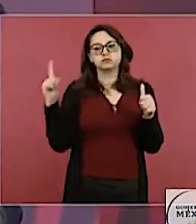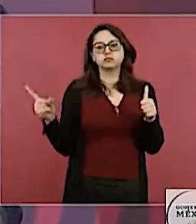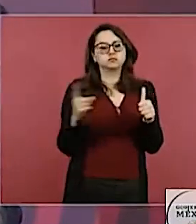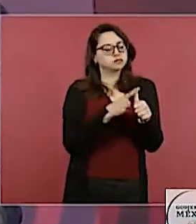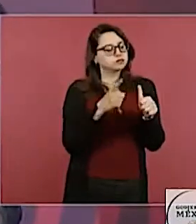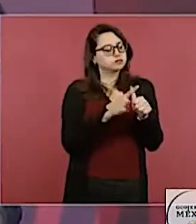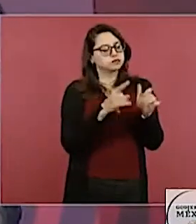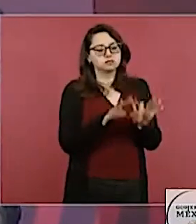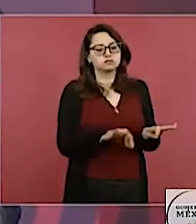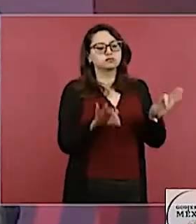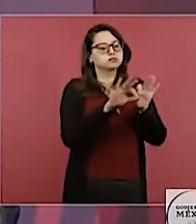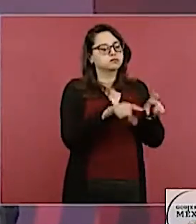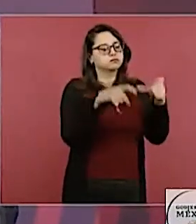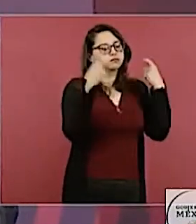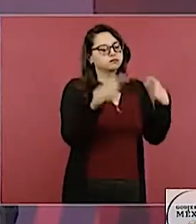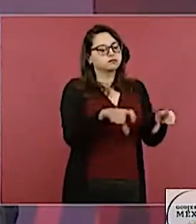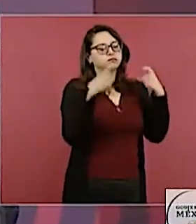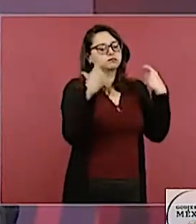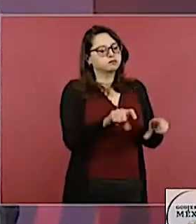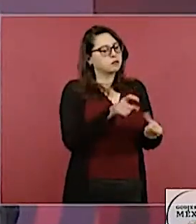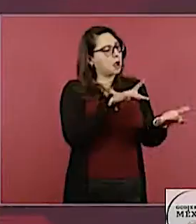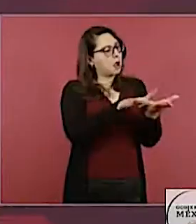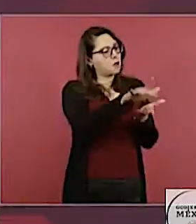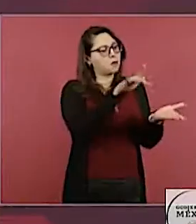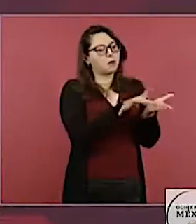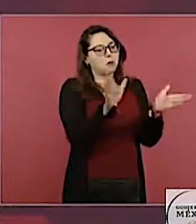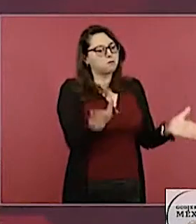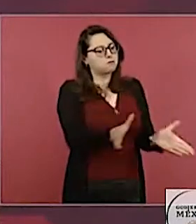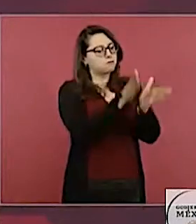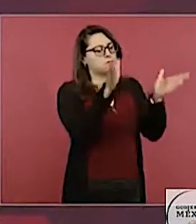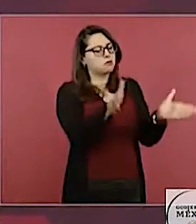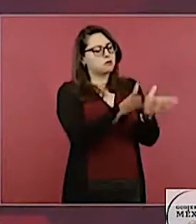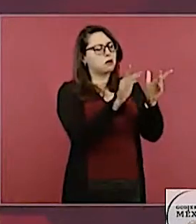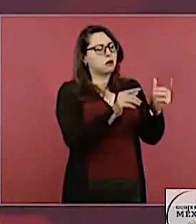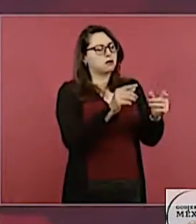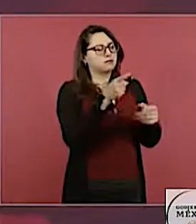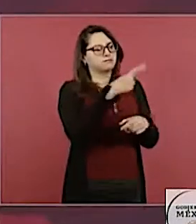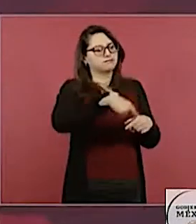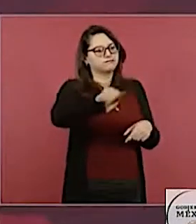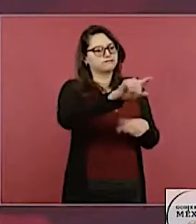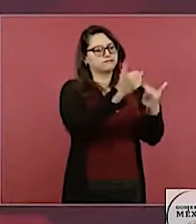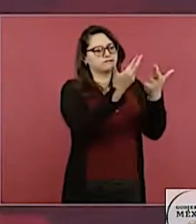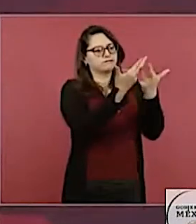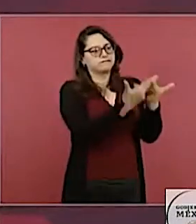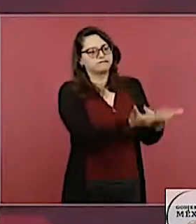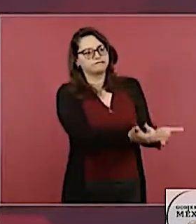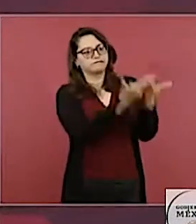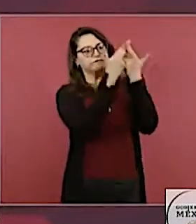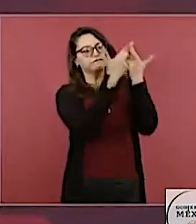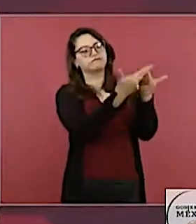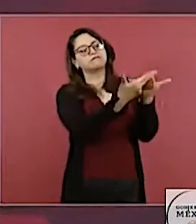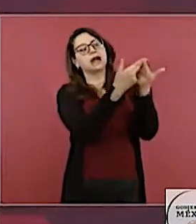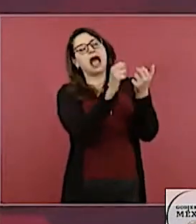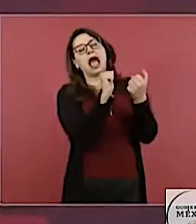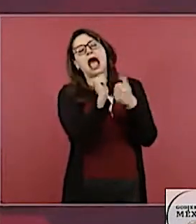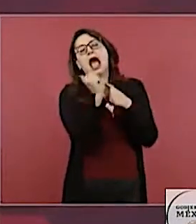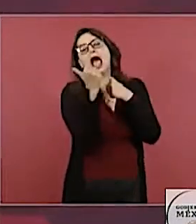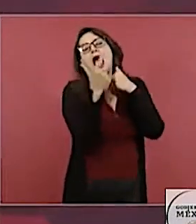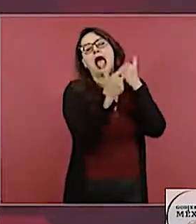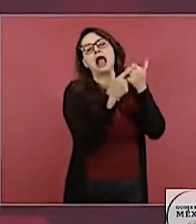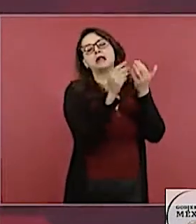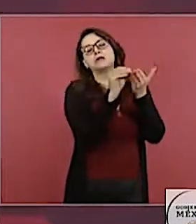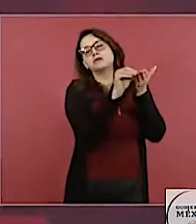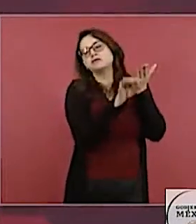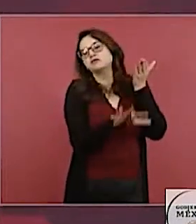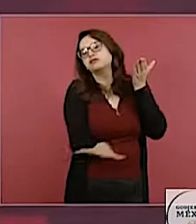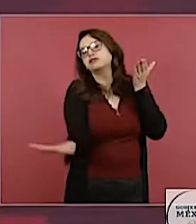le iba bien a los de arriba les iba a ir bien a de abajo porque si llovía fuerte arriba goteaba